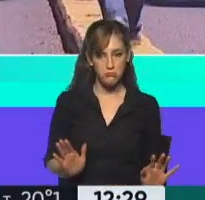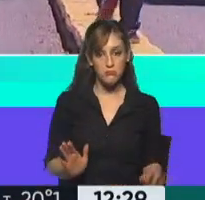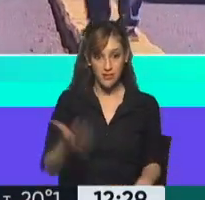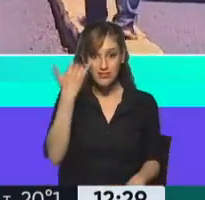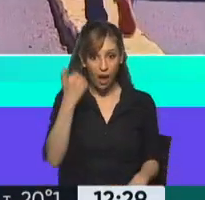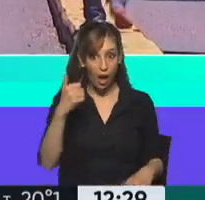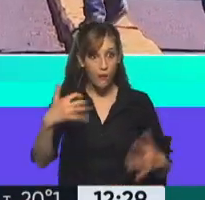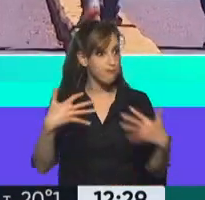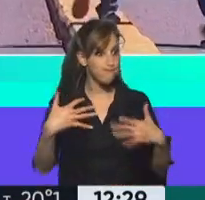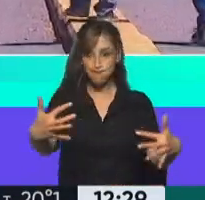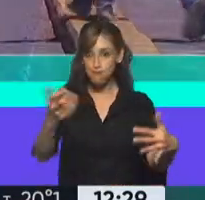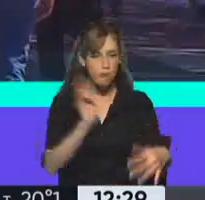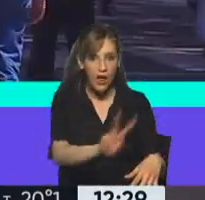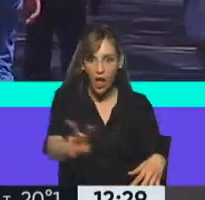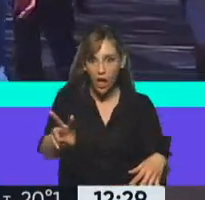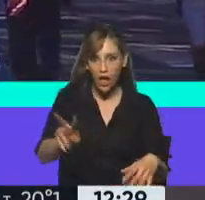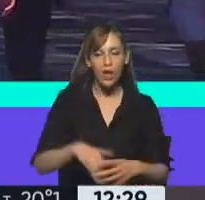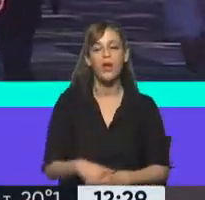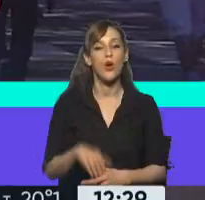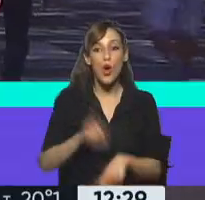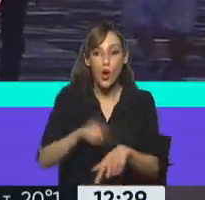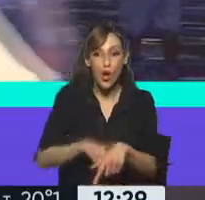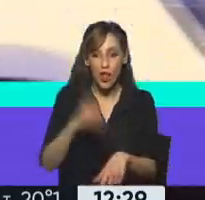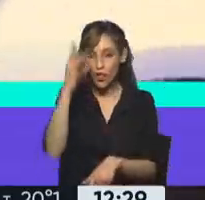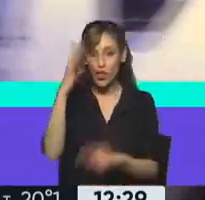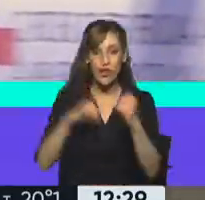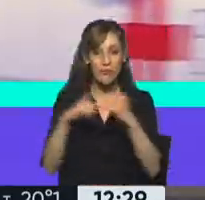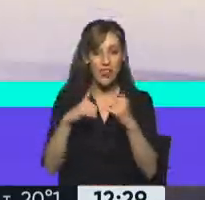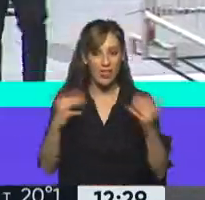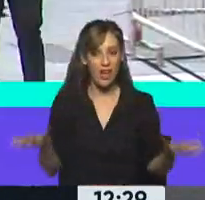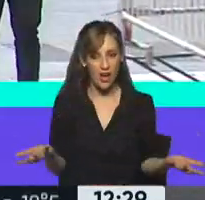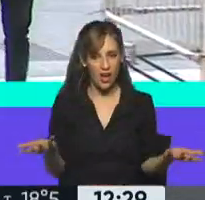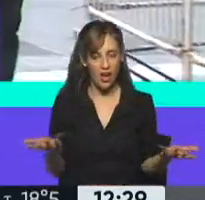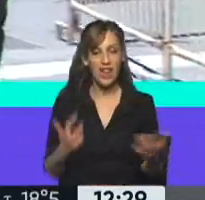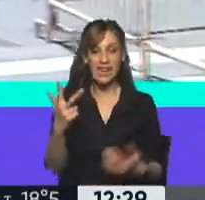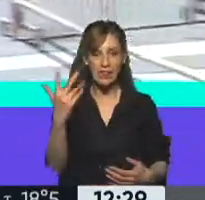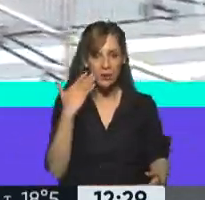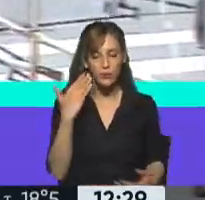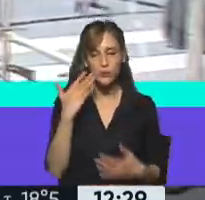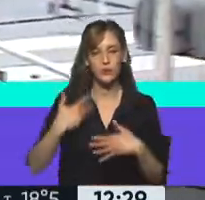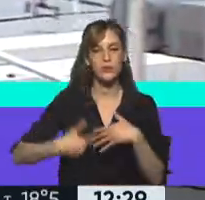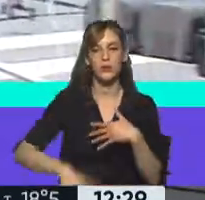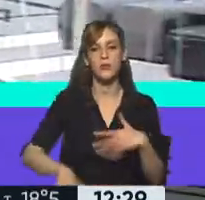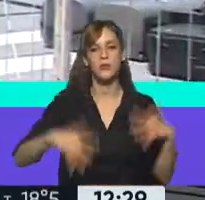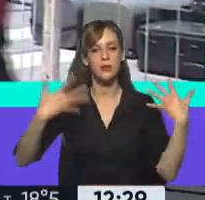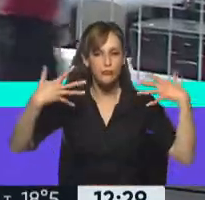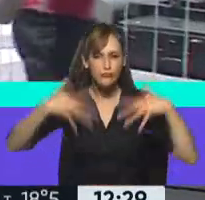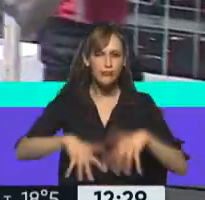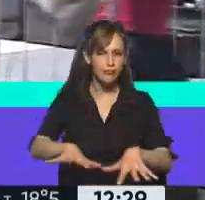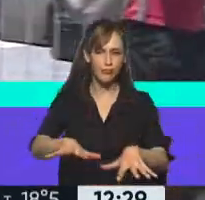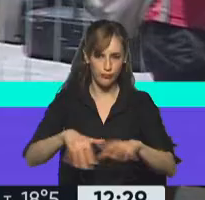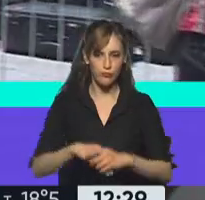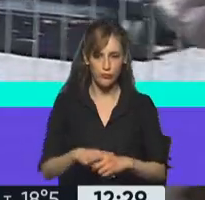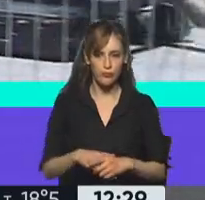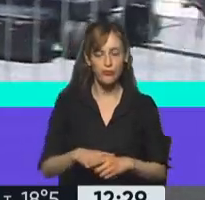esta imagen. Son las 12:30 del mediodía. Yo te digo, a las 3 de la tarde está lleno, ¿eh? Y está lleno no necesariamente con las